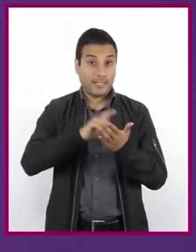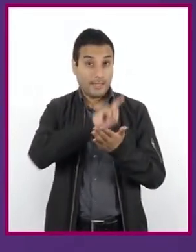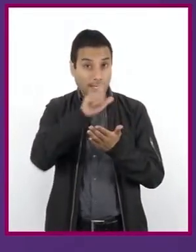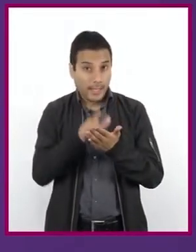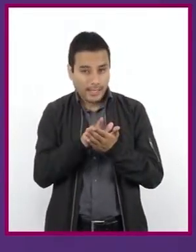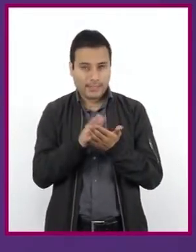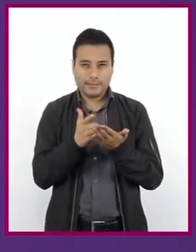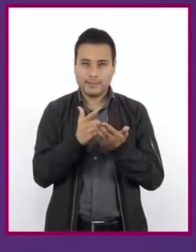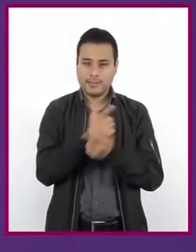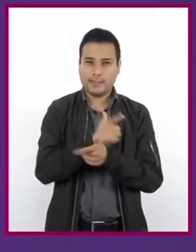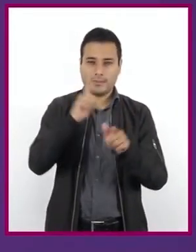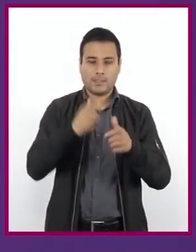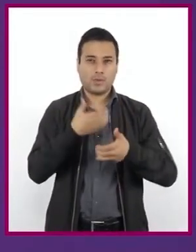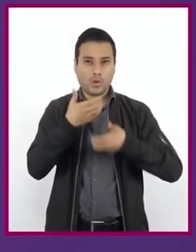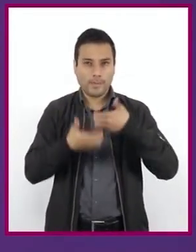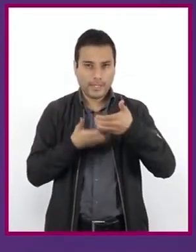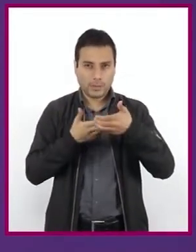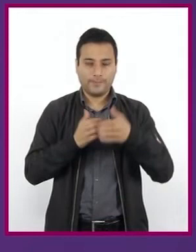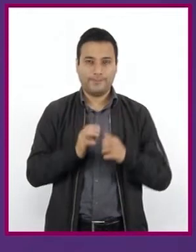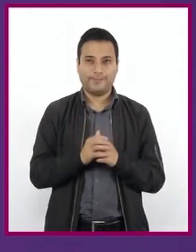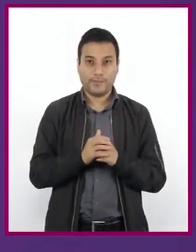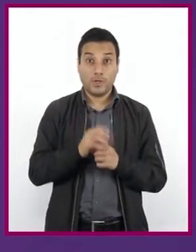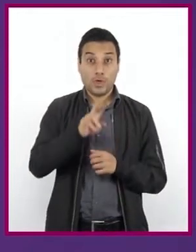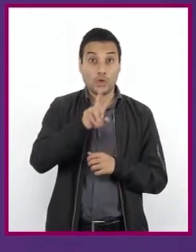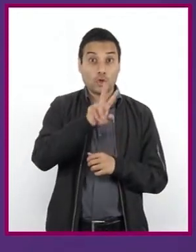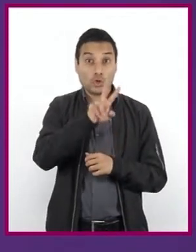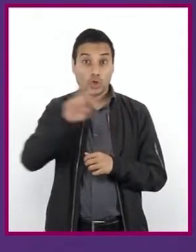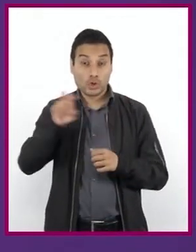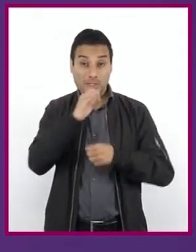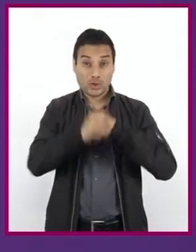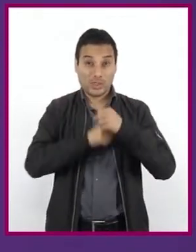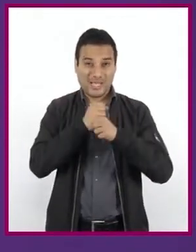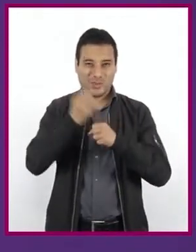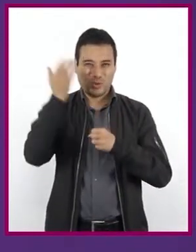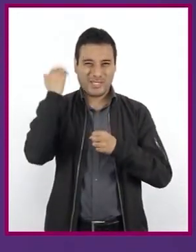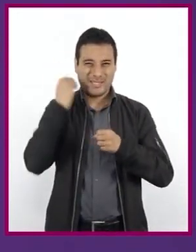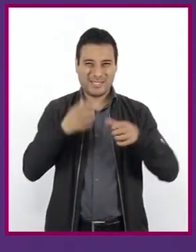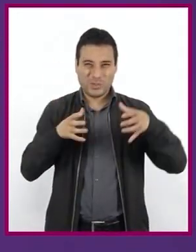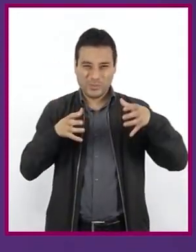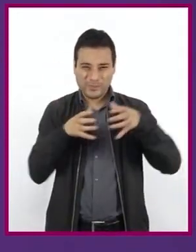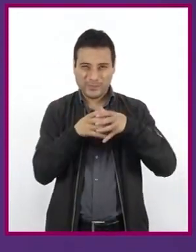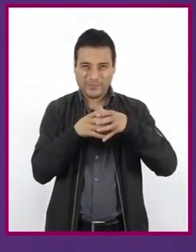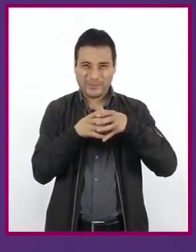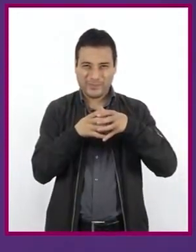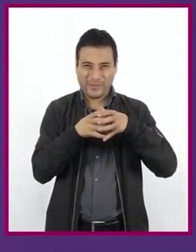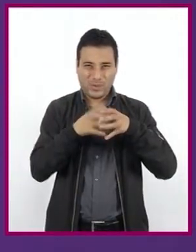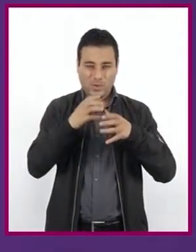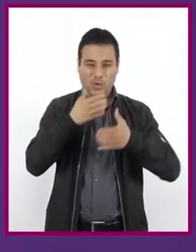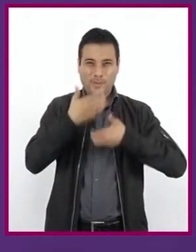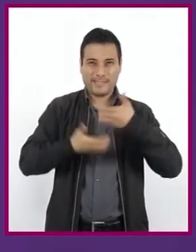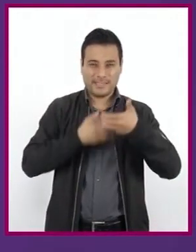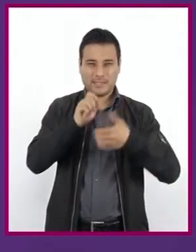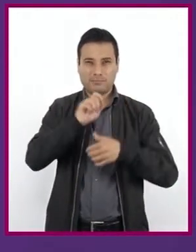de comercio terminaron con el monopolio de 200 años del Consulado de Comerciantes de la Ciudad de México y sus socios de Sevilla y